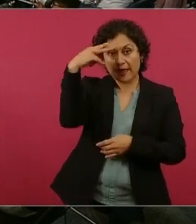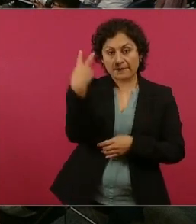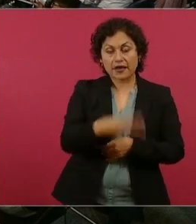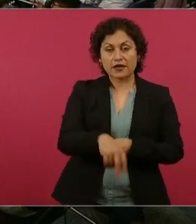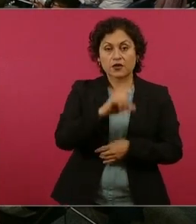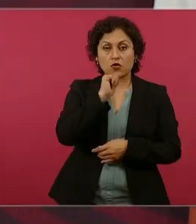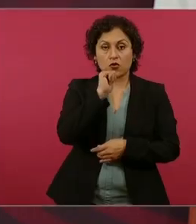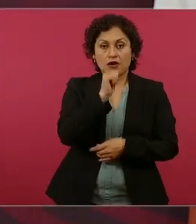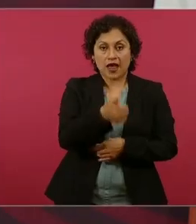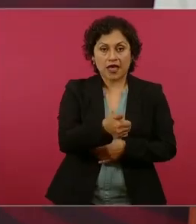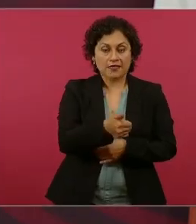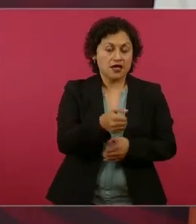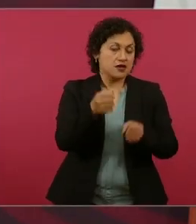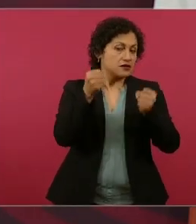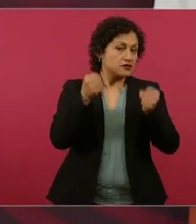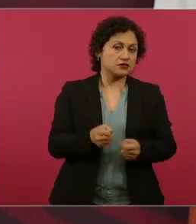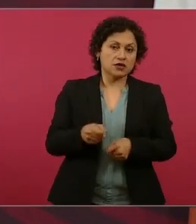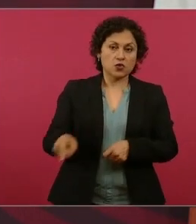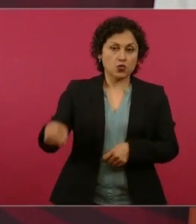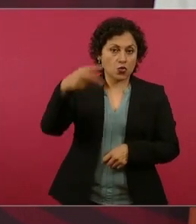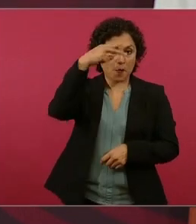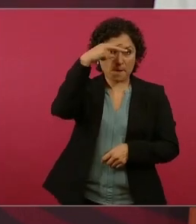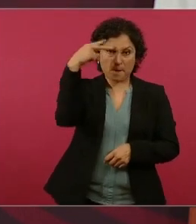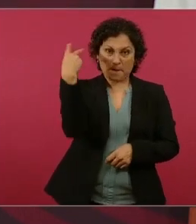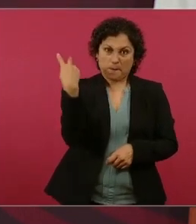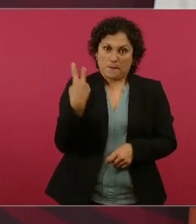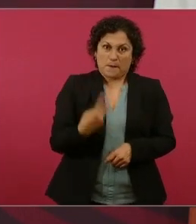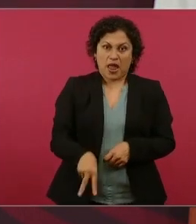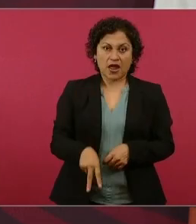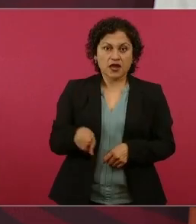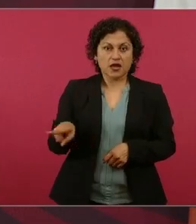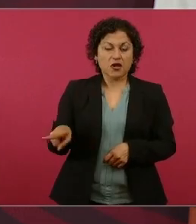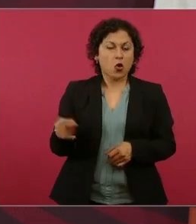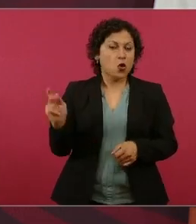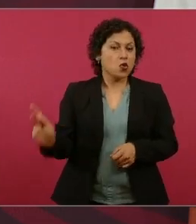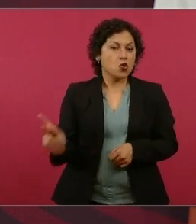de una lata y viviendo en una carpa.